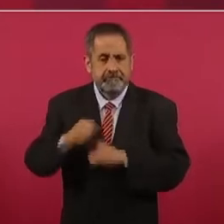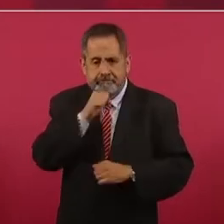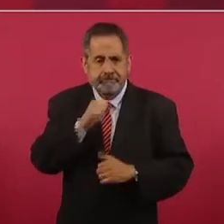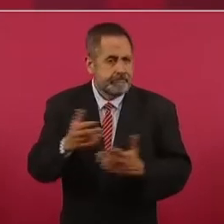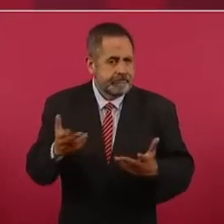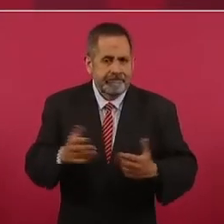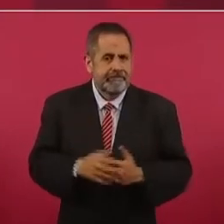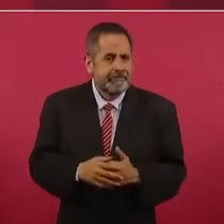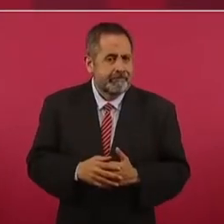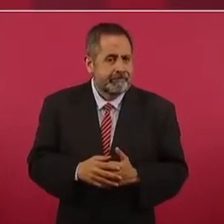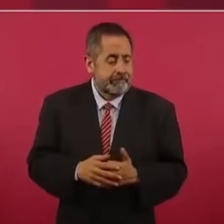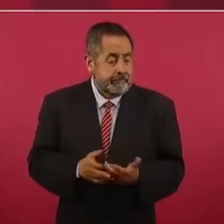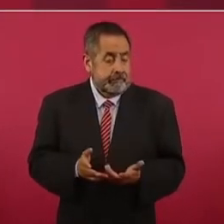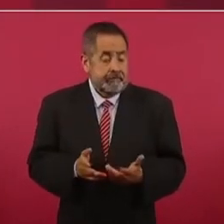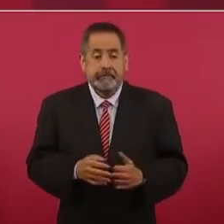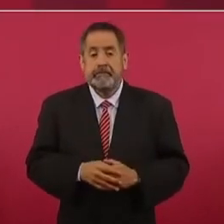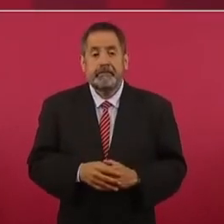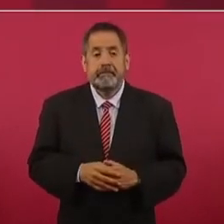Son